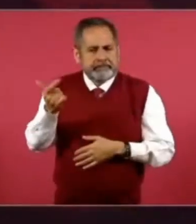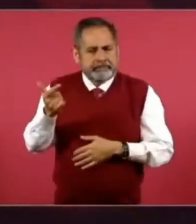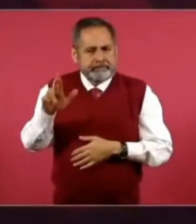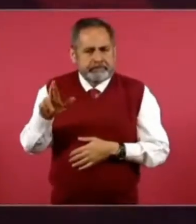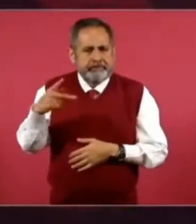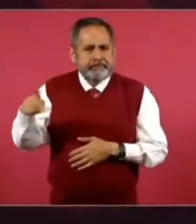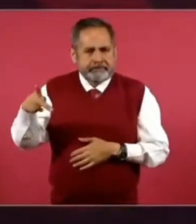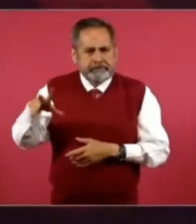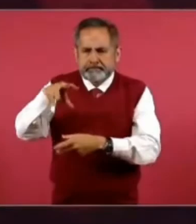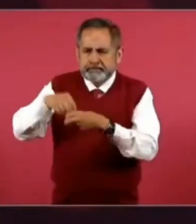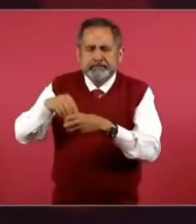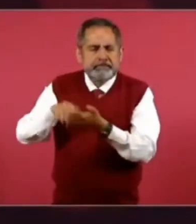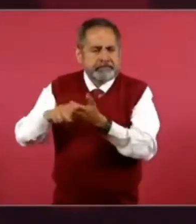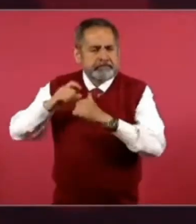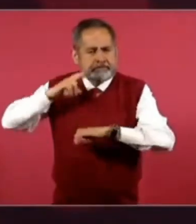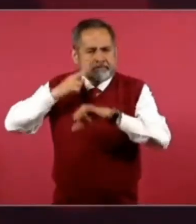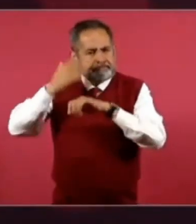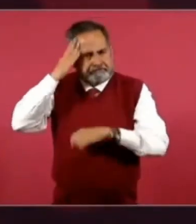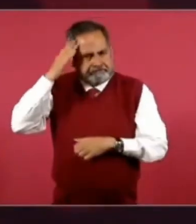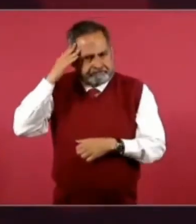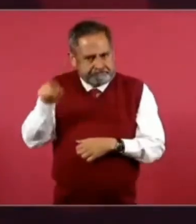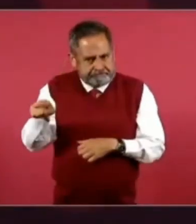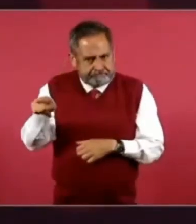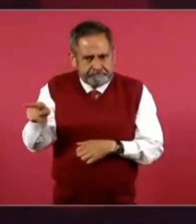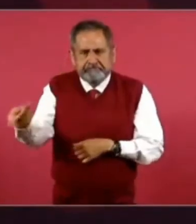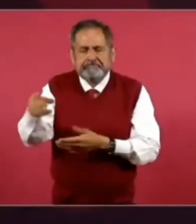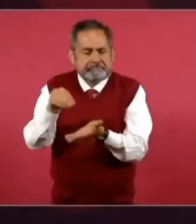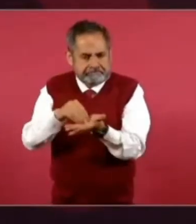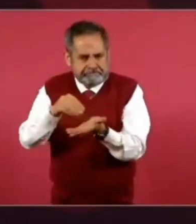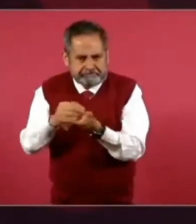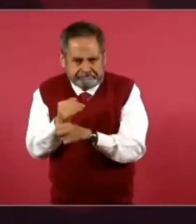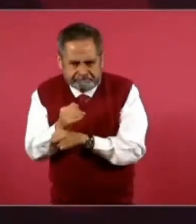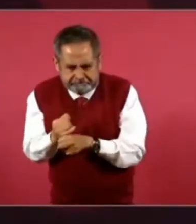la Fiscalía General y siguen